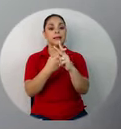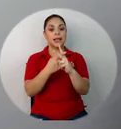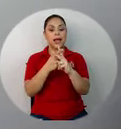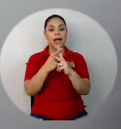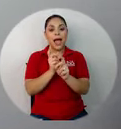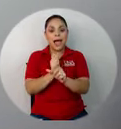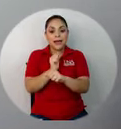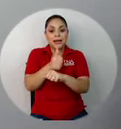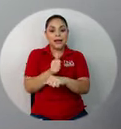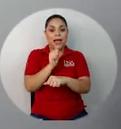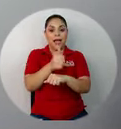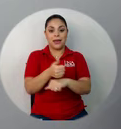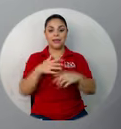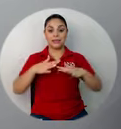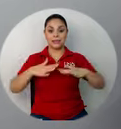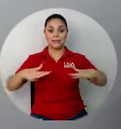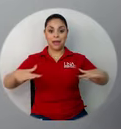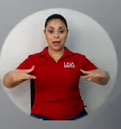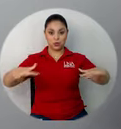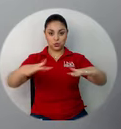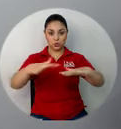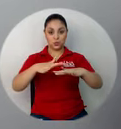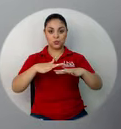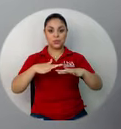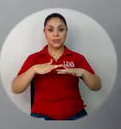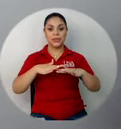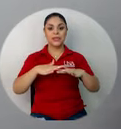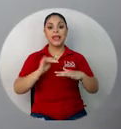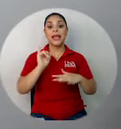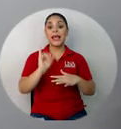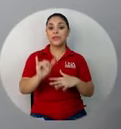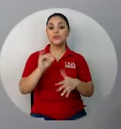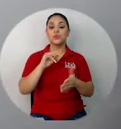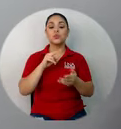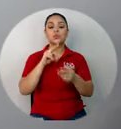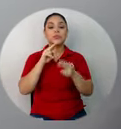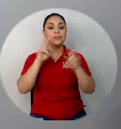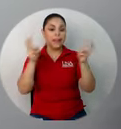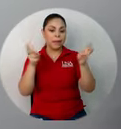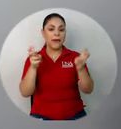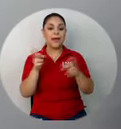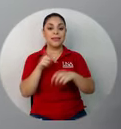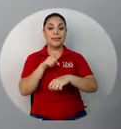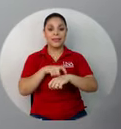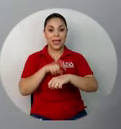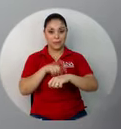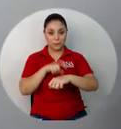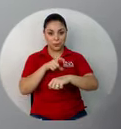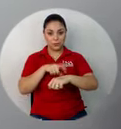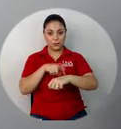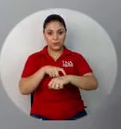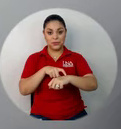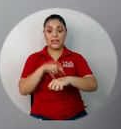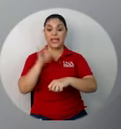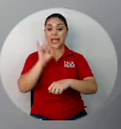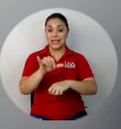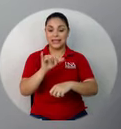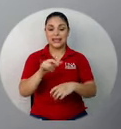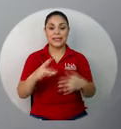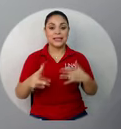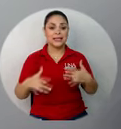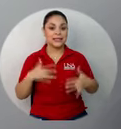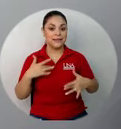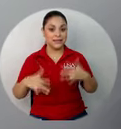crear esos espacios, y reitero, es un tema de tiempo, esta